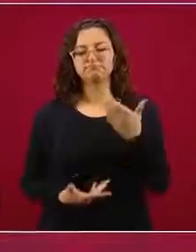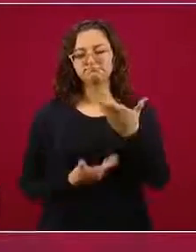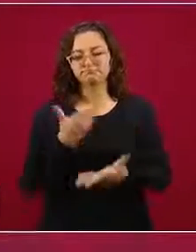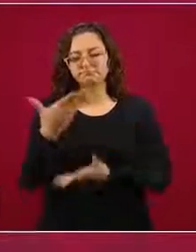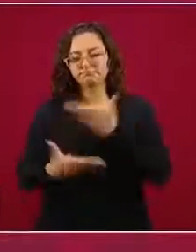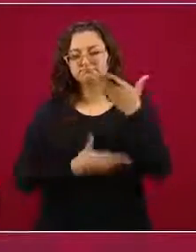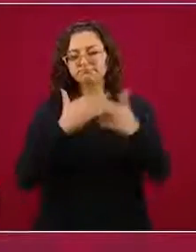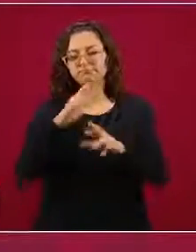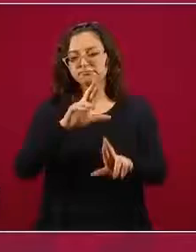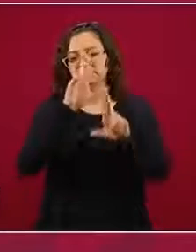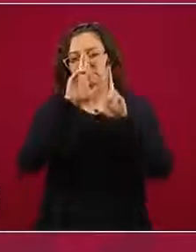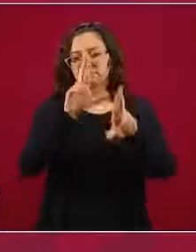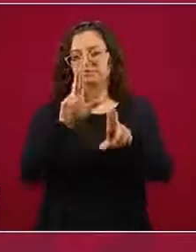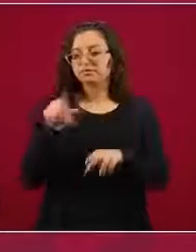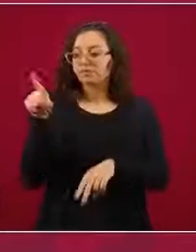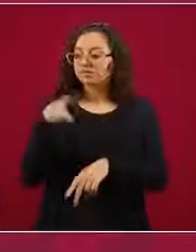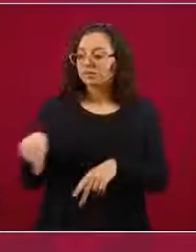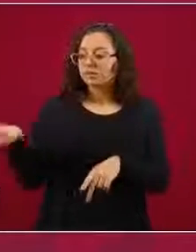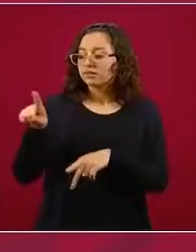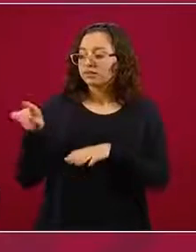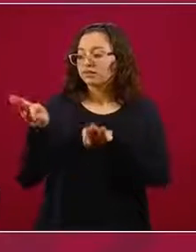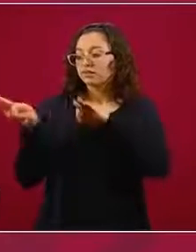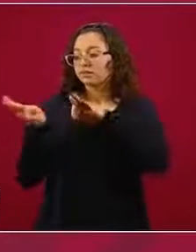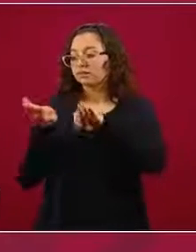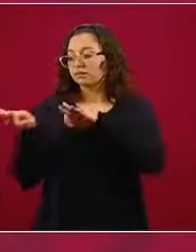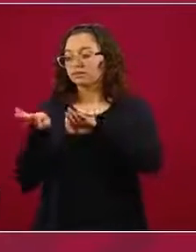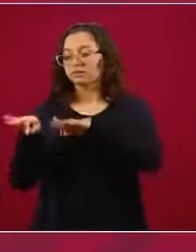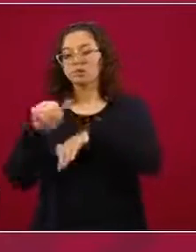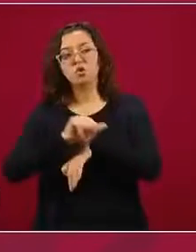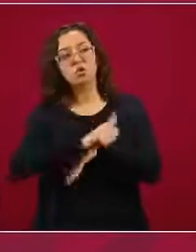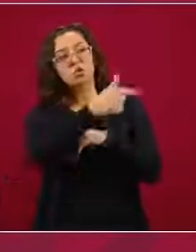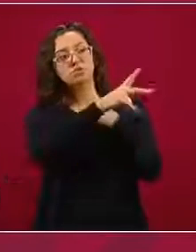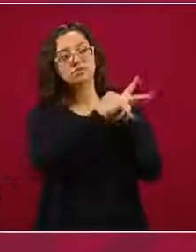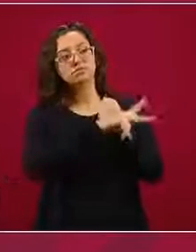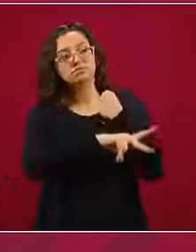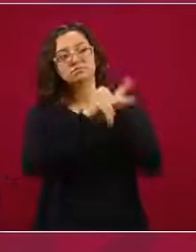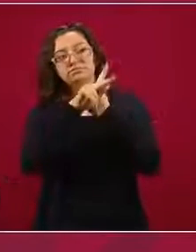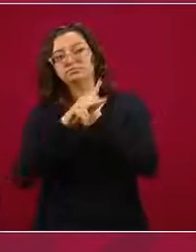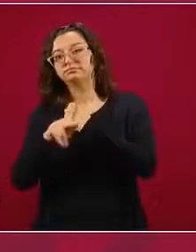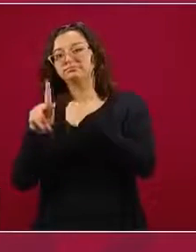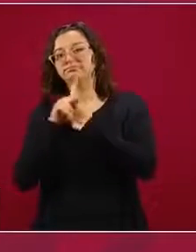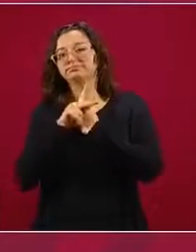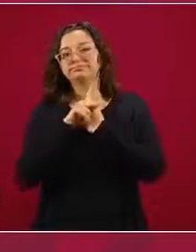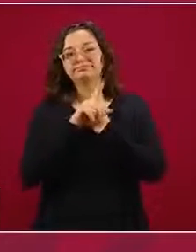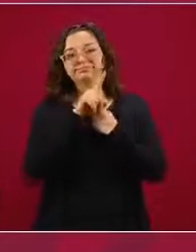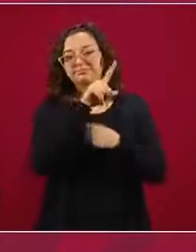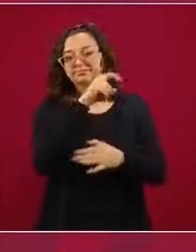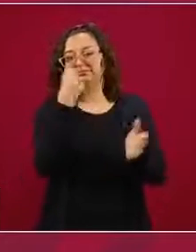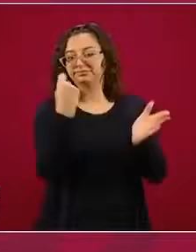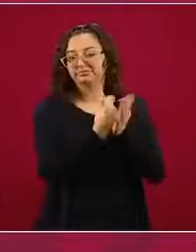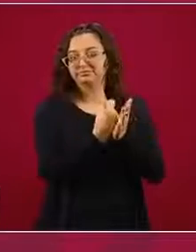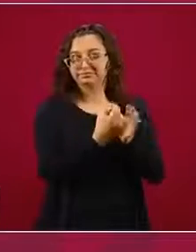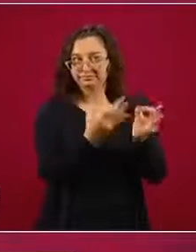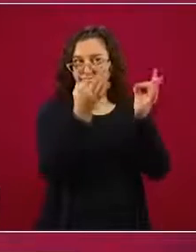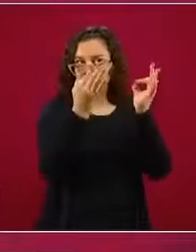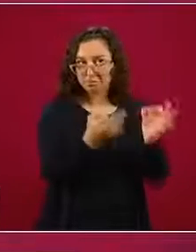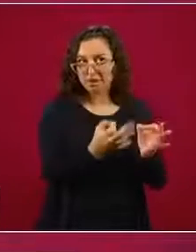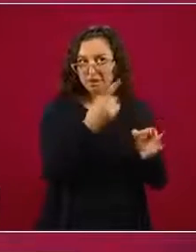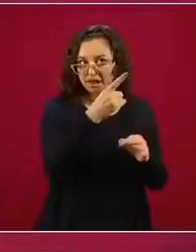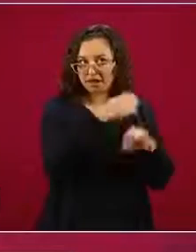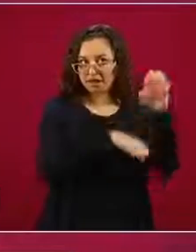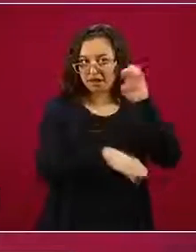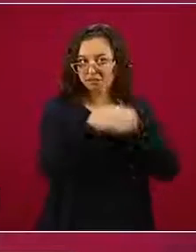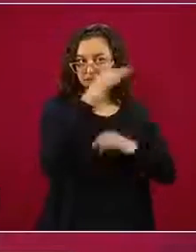que en los países de donde son originarias las